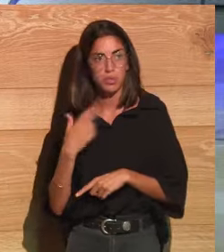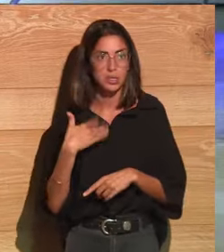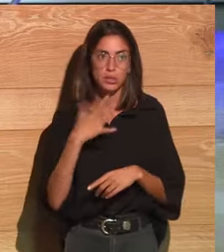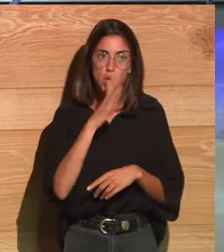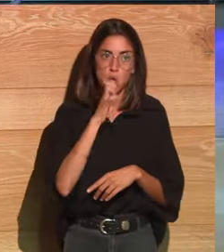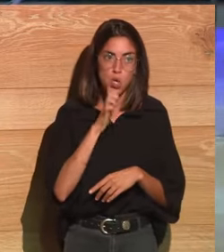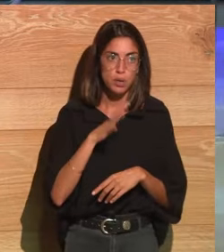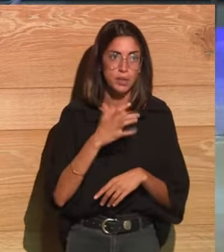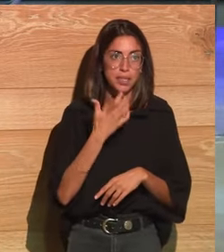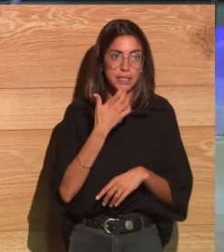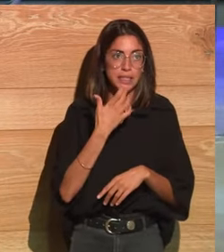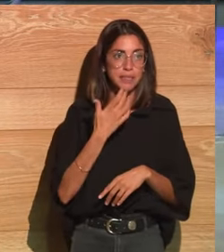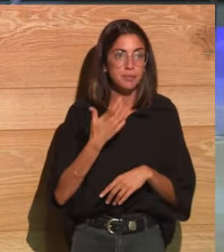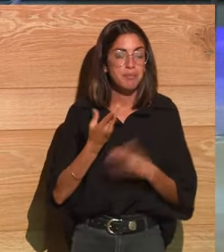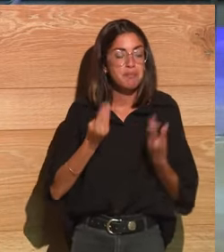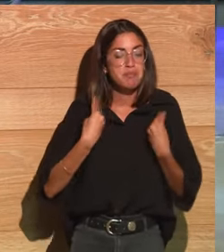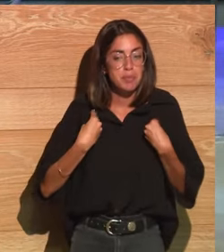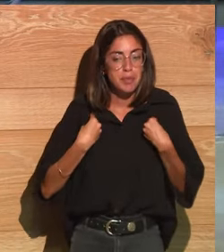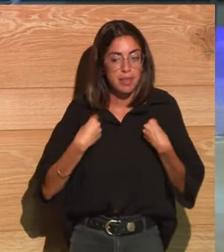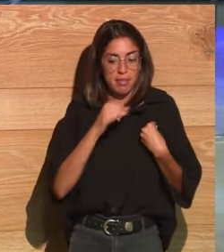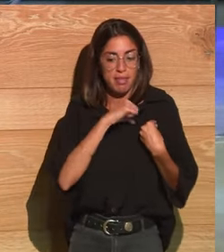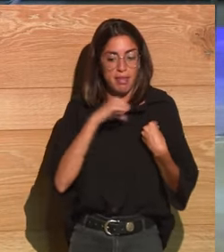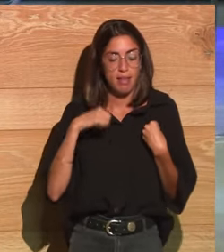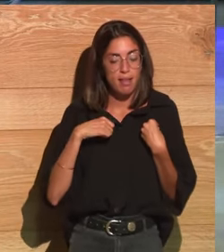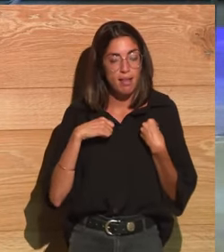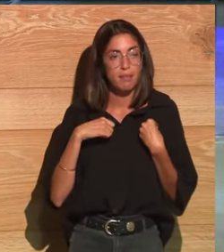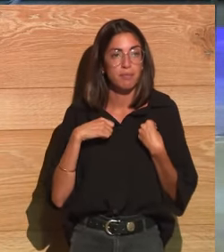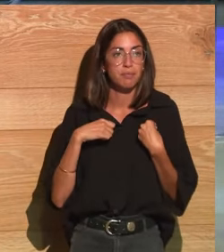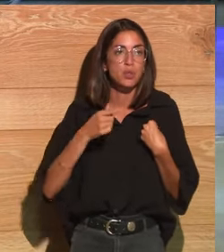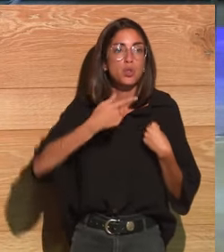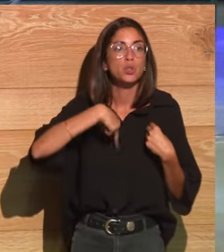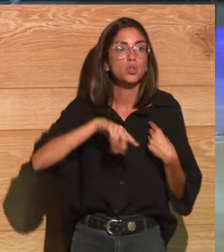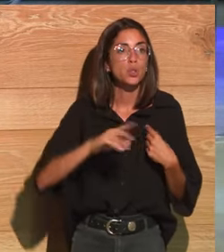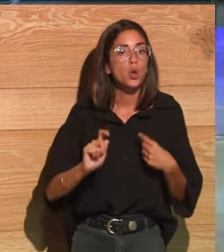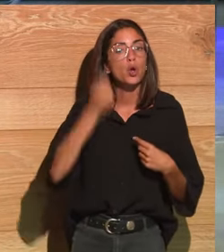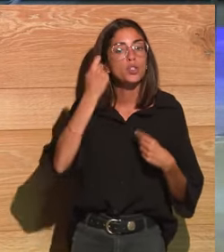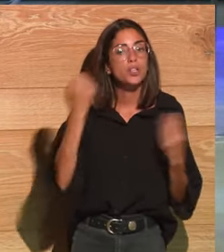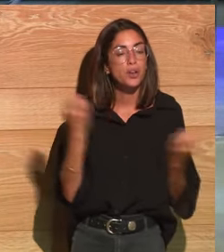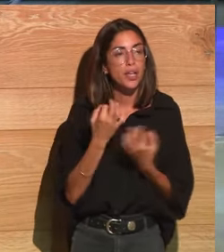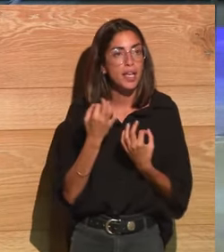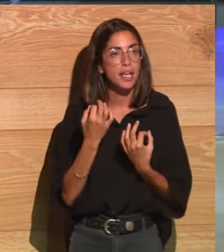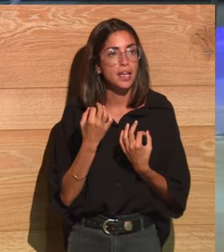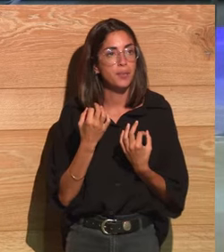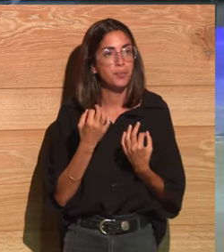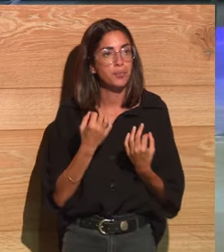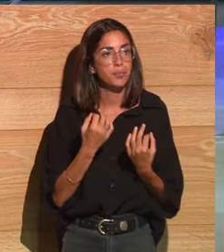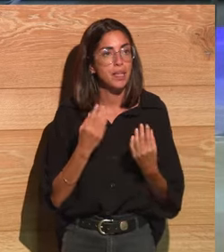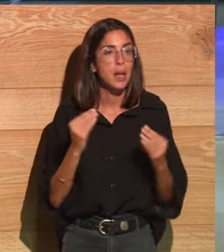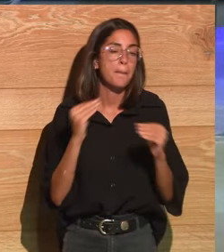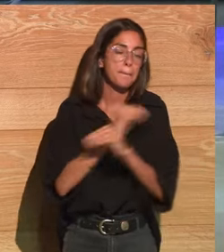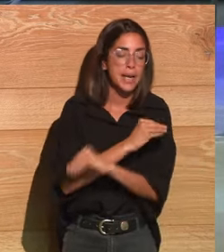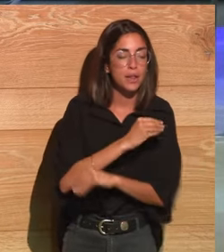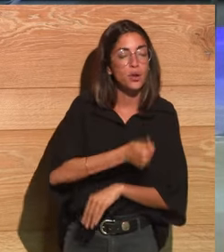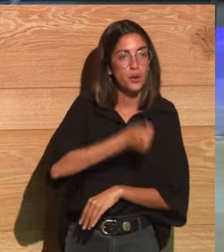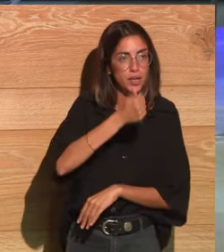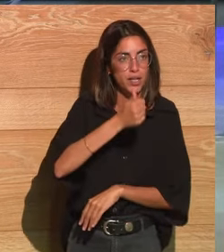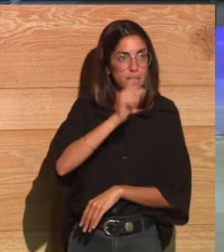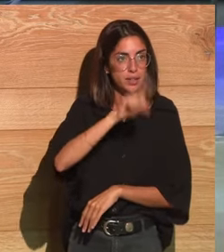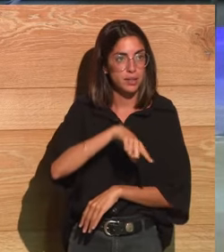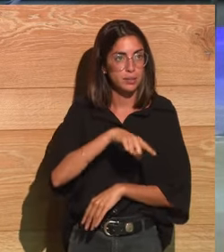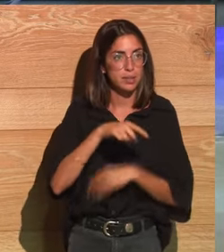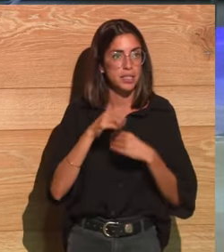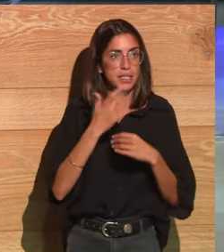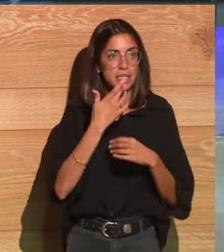como vivencia individual. Pero hemos conseguido, claro, hay otra paradoja también, que eso digo muchas veces cuando veo, estudio el